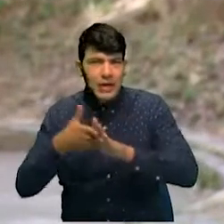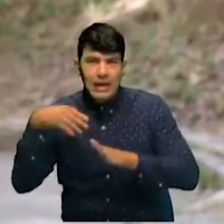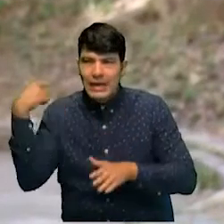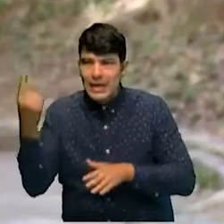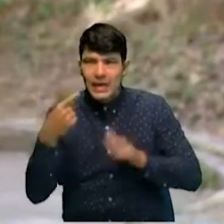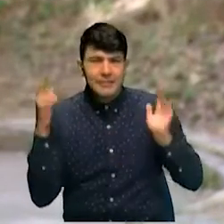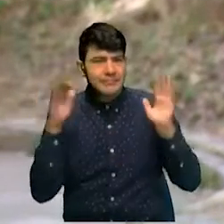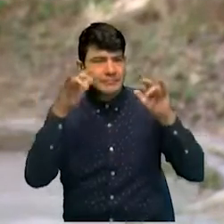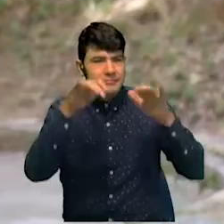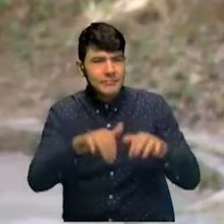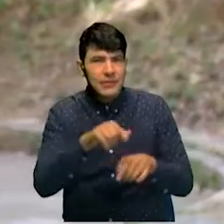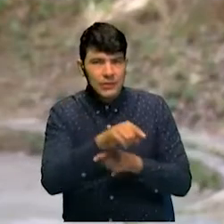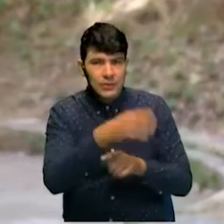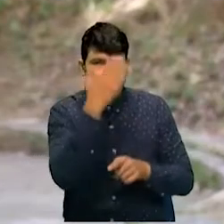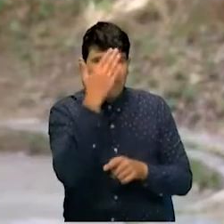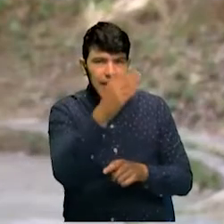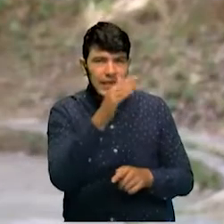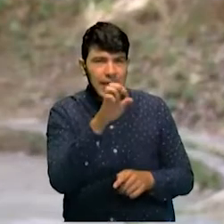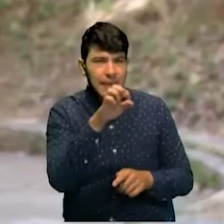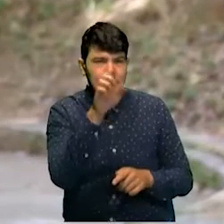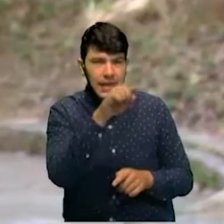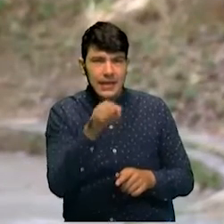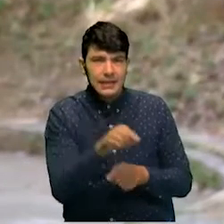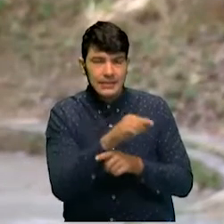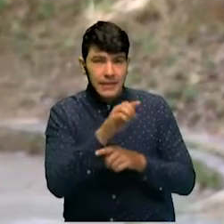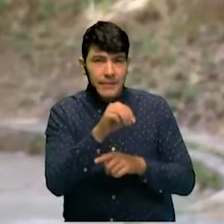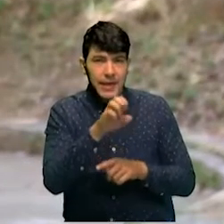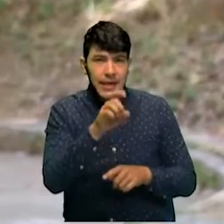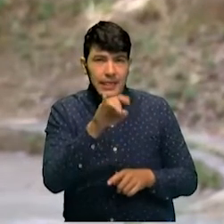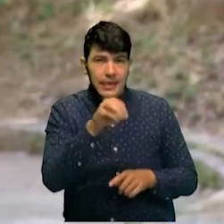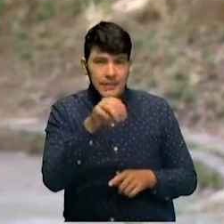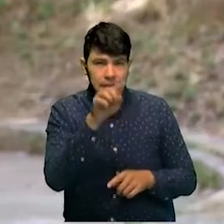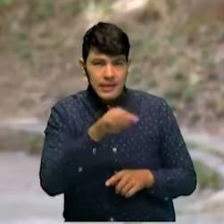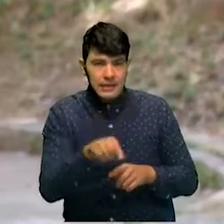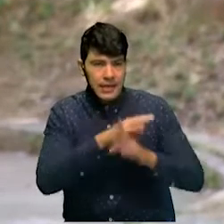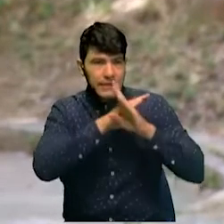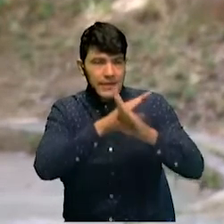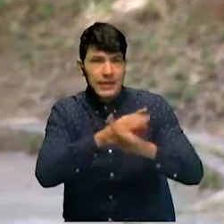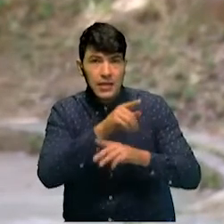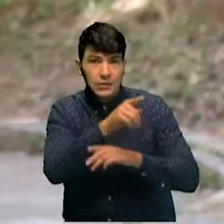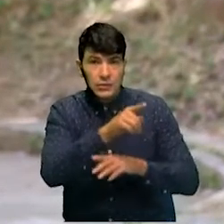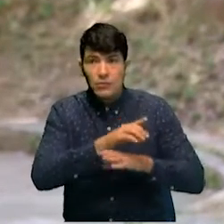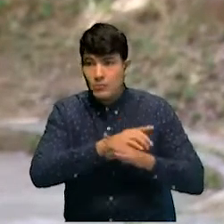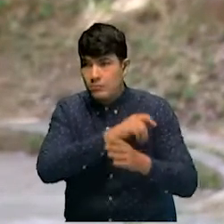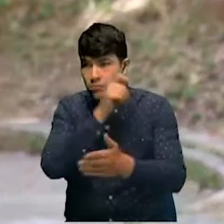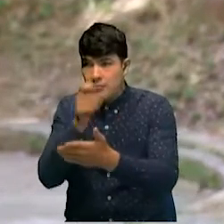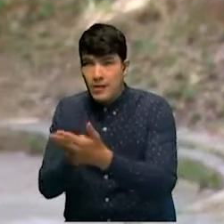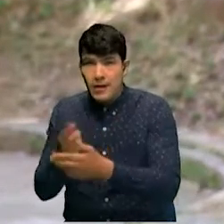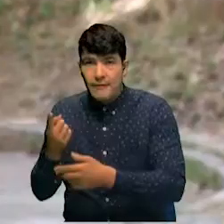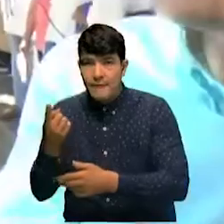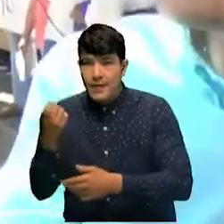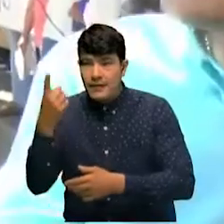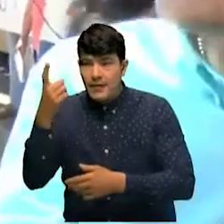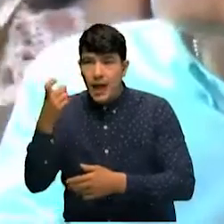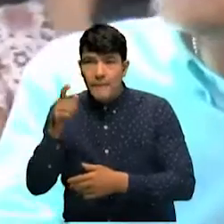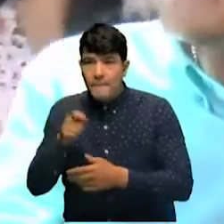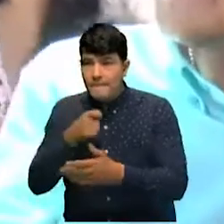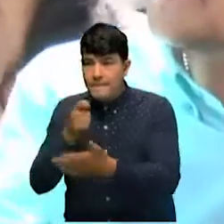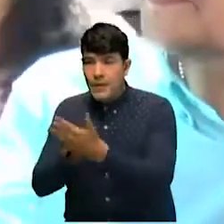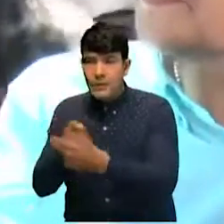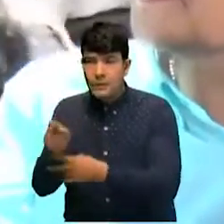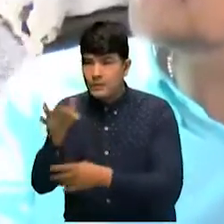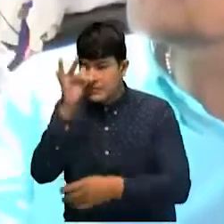protestaron ante esta EPS para evitar el cierre de la clínica Santa Cruz de la Loma por crisis económica.